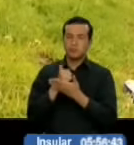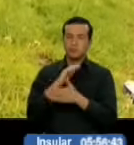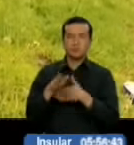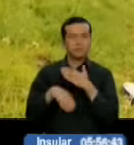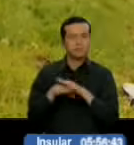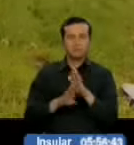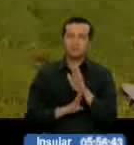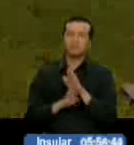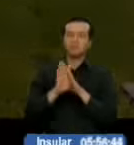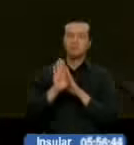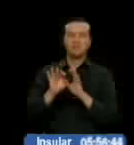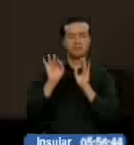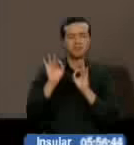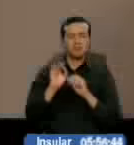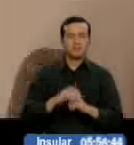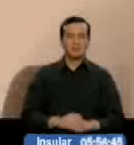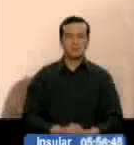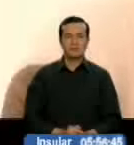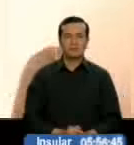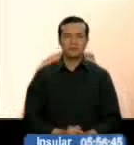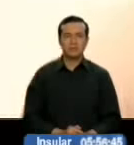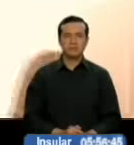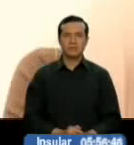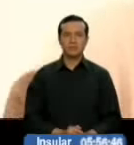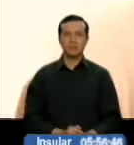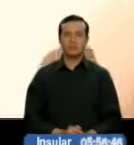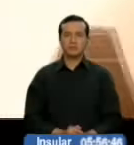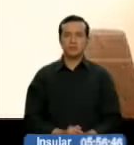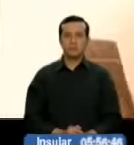salga nuevamente como era antes.